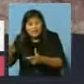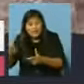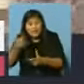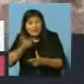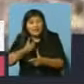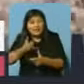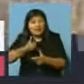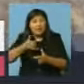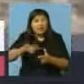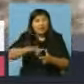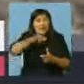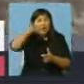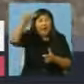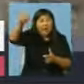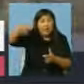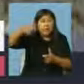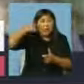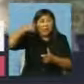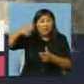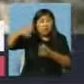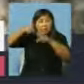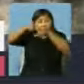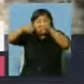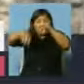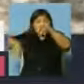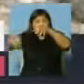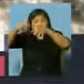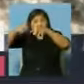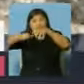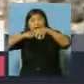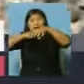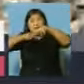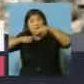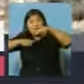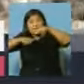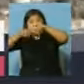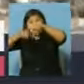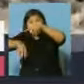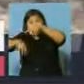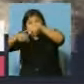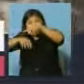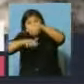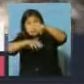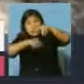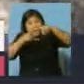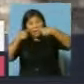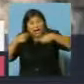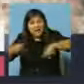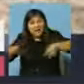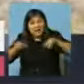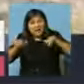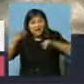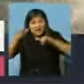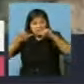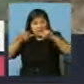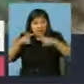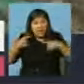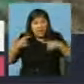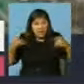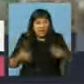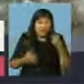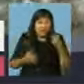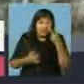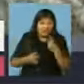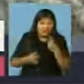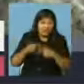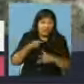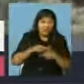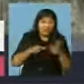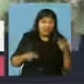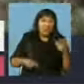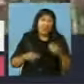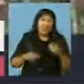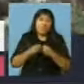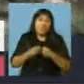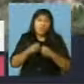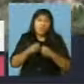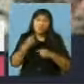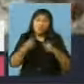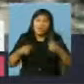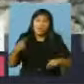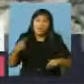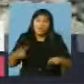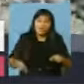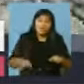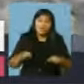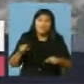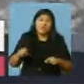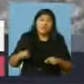pilotos. Mucha gente desplegada, muchos recursos, tanto provincial como nacional. El pronóstico no es bueno, no es bueno, no es